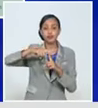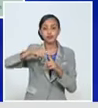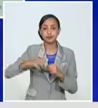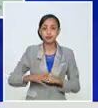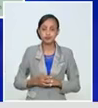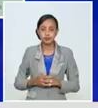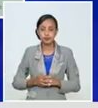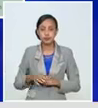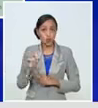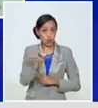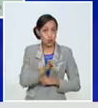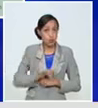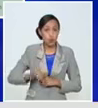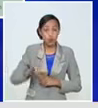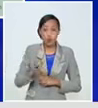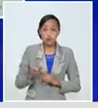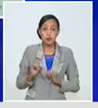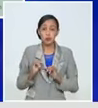también,